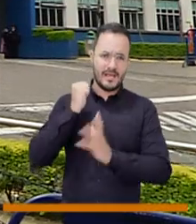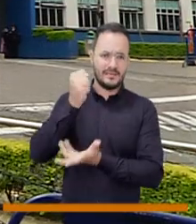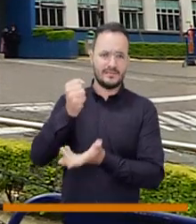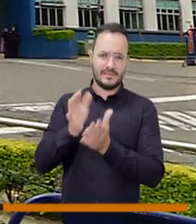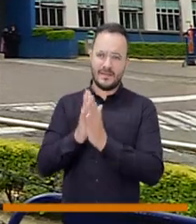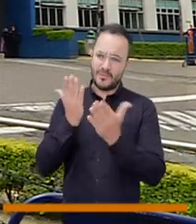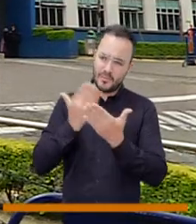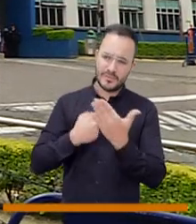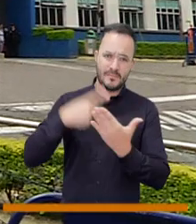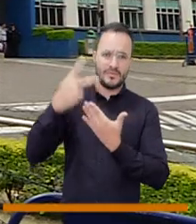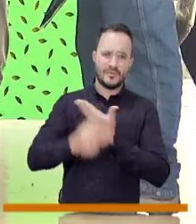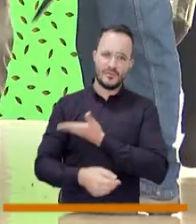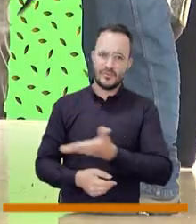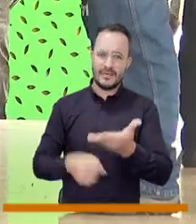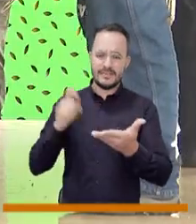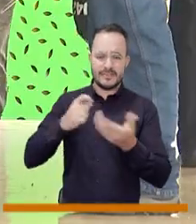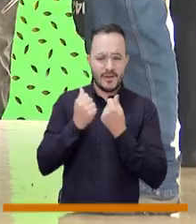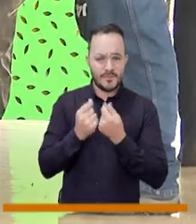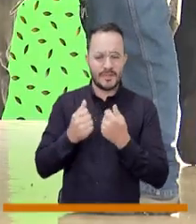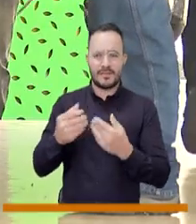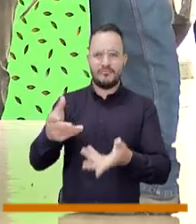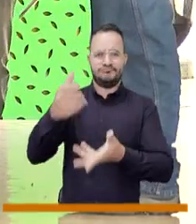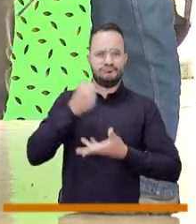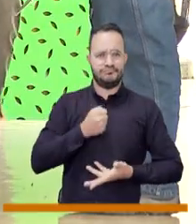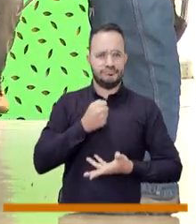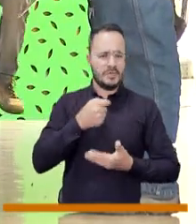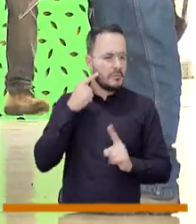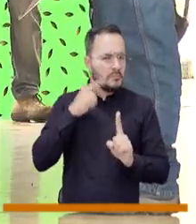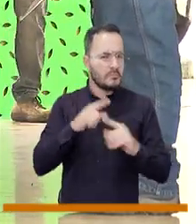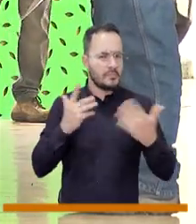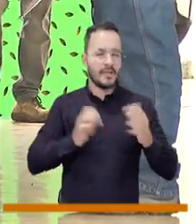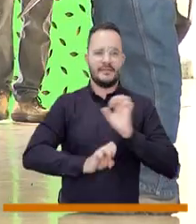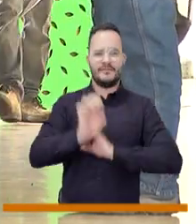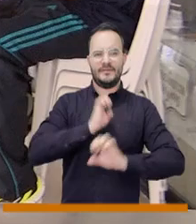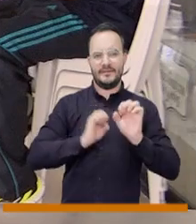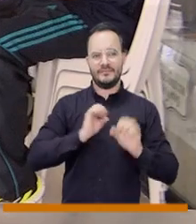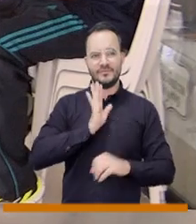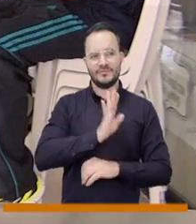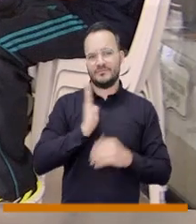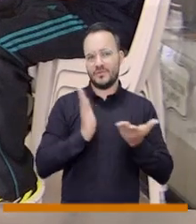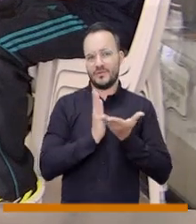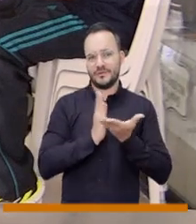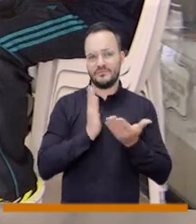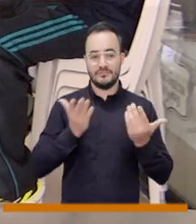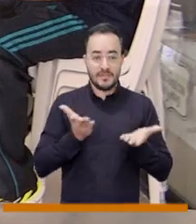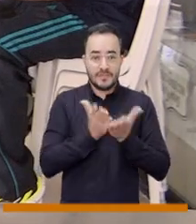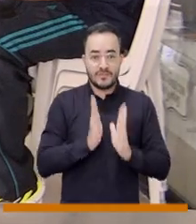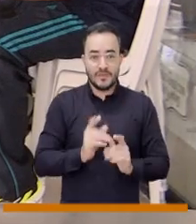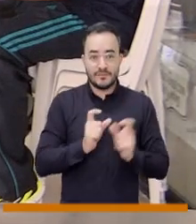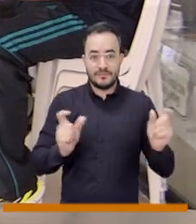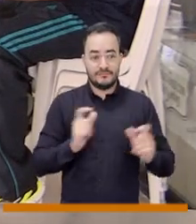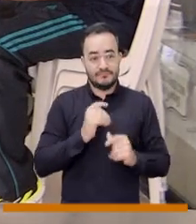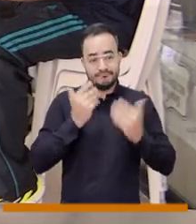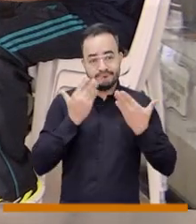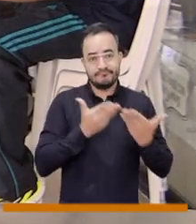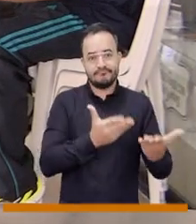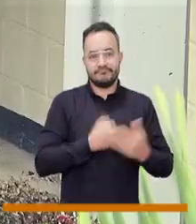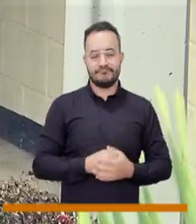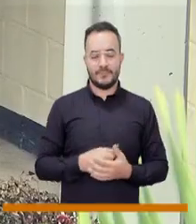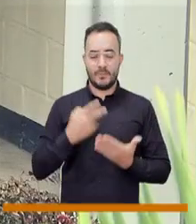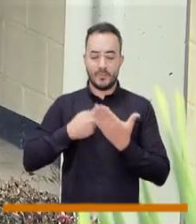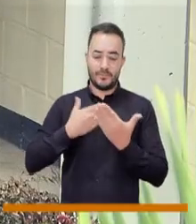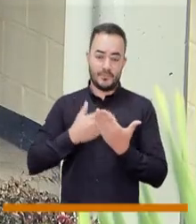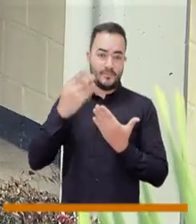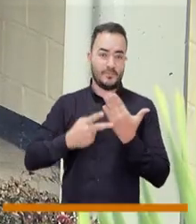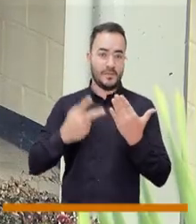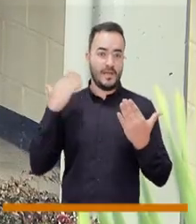que se presentara el proyecto, ¿en consonancia con qué? Con defender la educación de nuestros estudiantes, con defender la matrícula cero, que es un proyecto